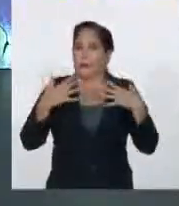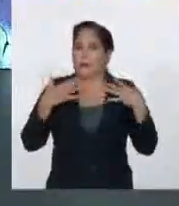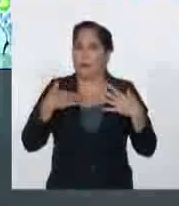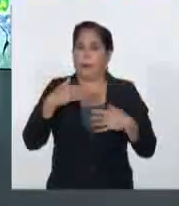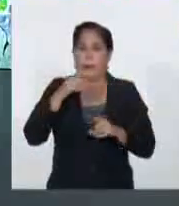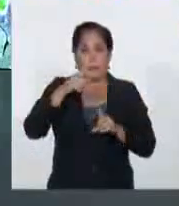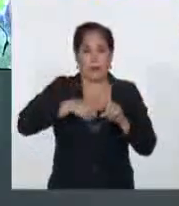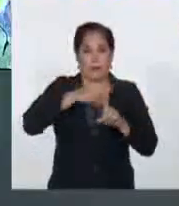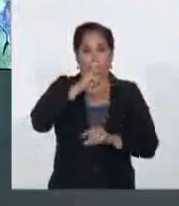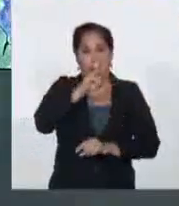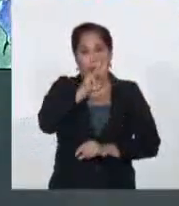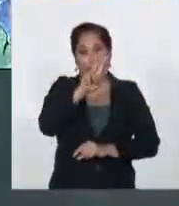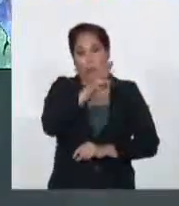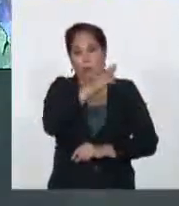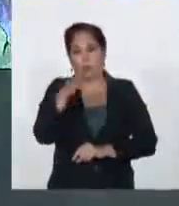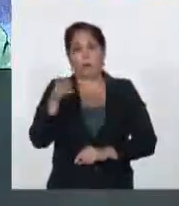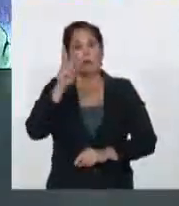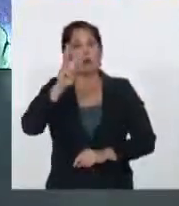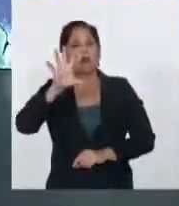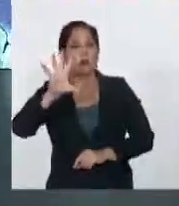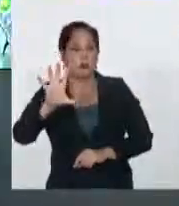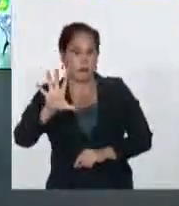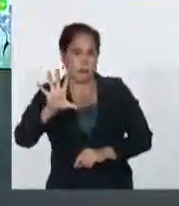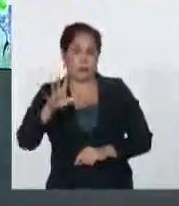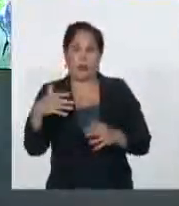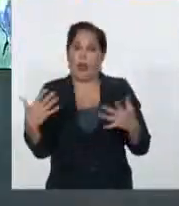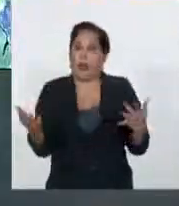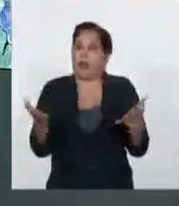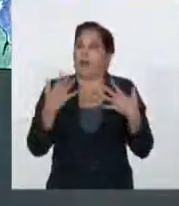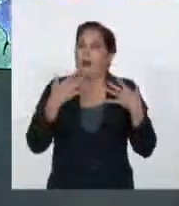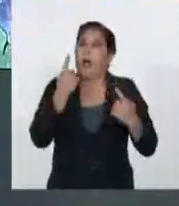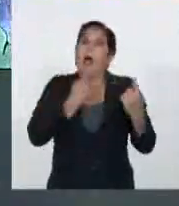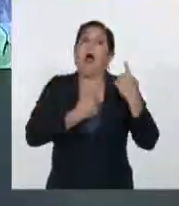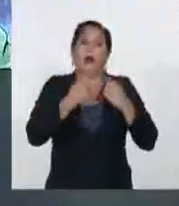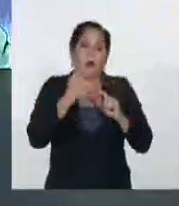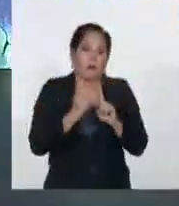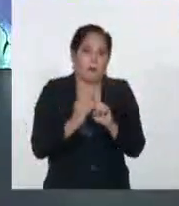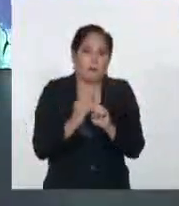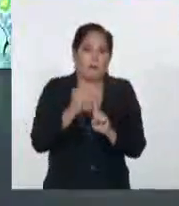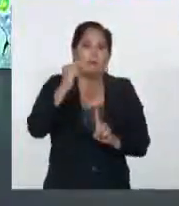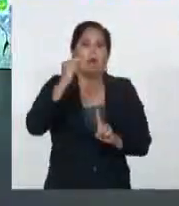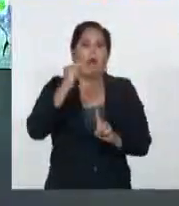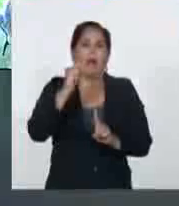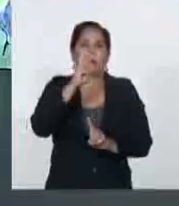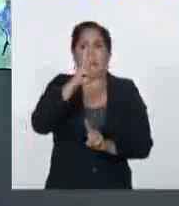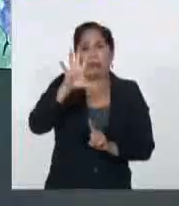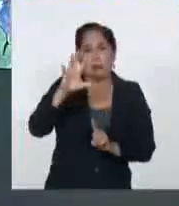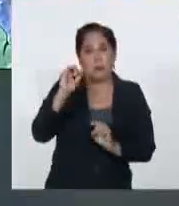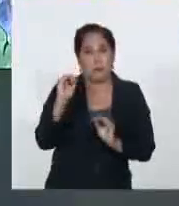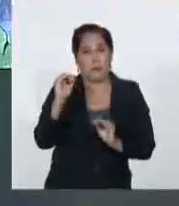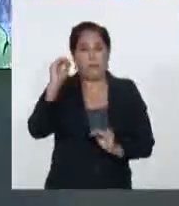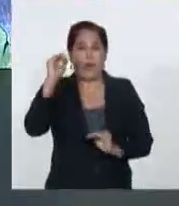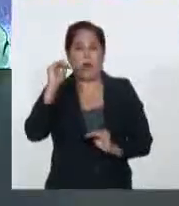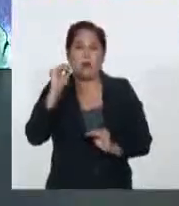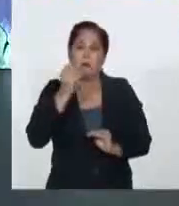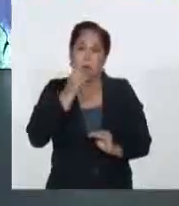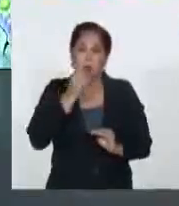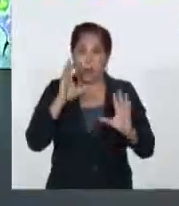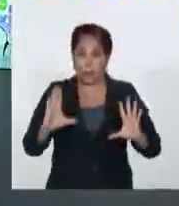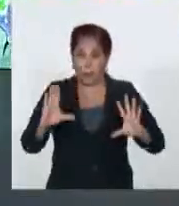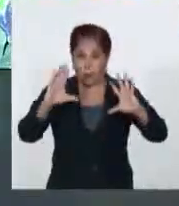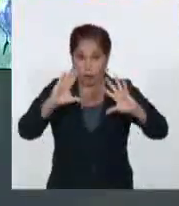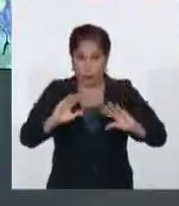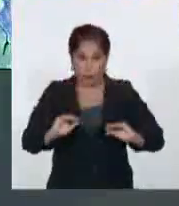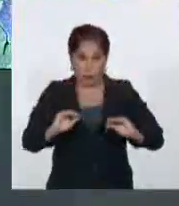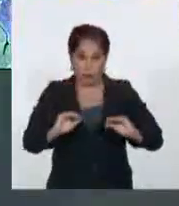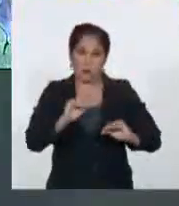32 y 35 grados Celsius pueden ser superiores en algunas localidades, principalmente del interior y sur, y en la noche las temperaturas con valores